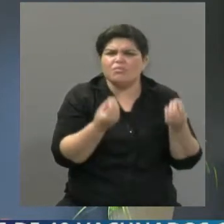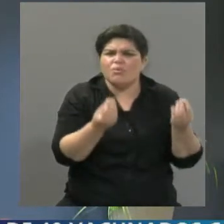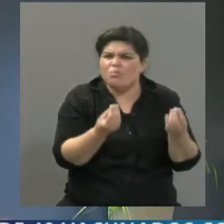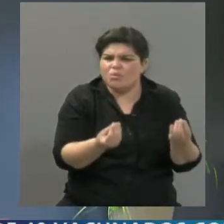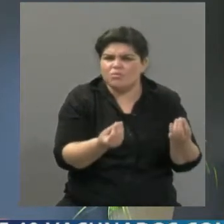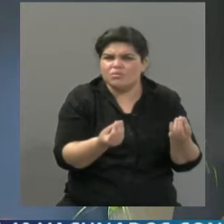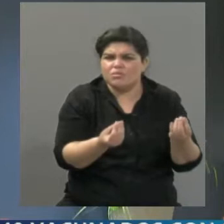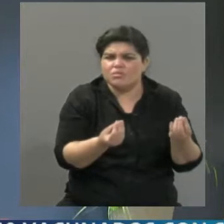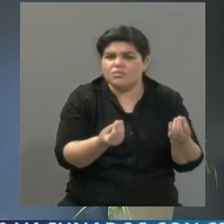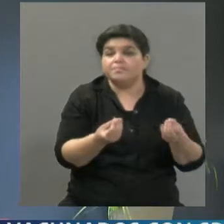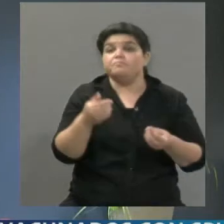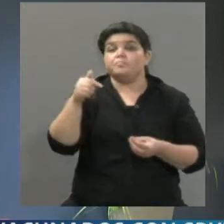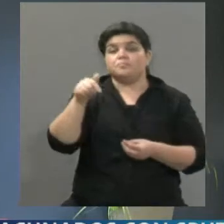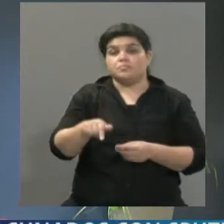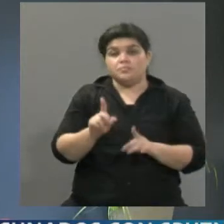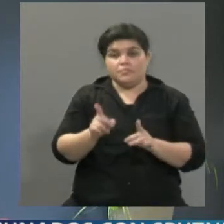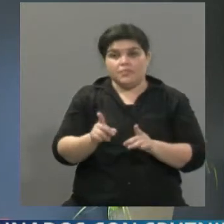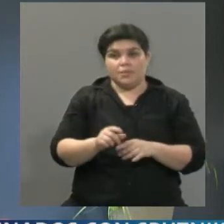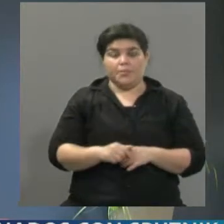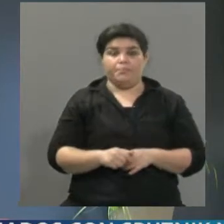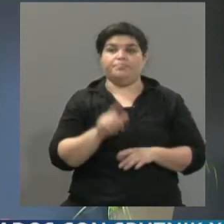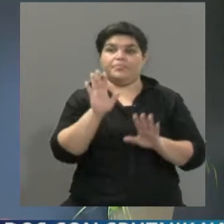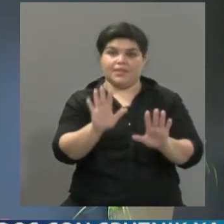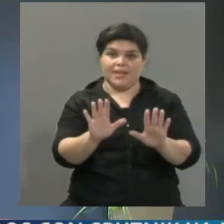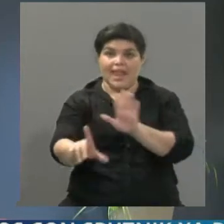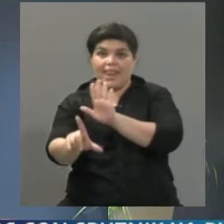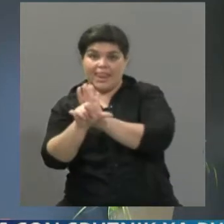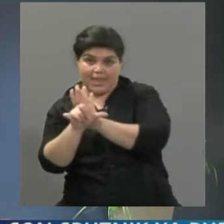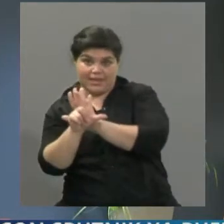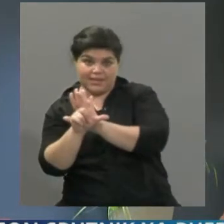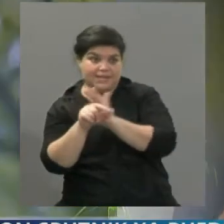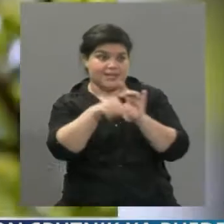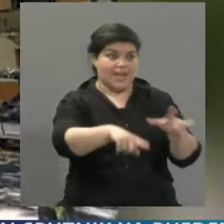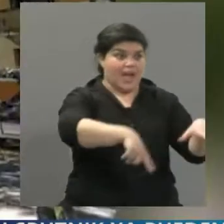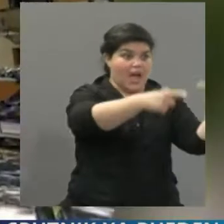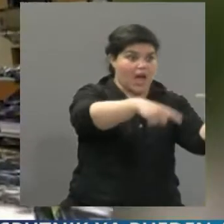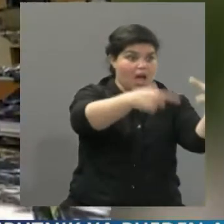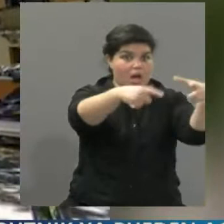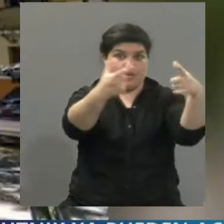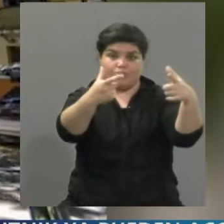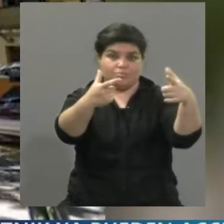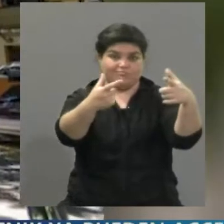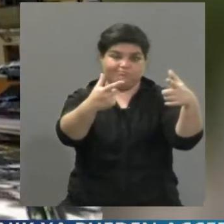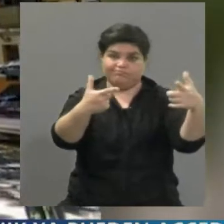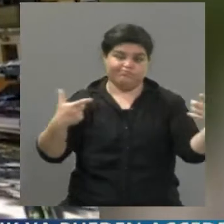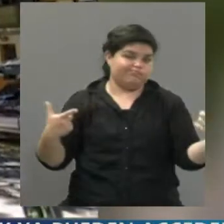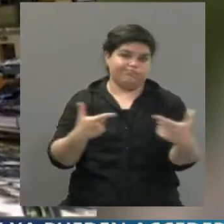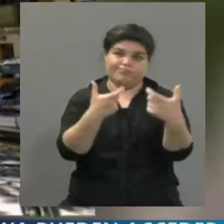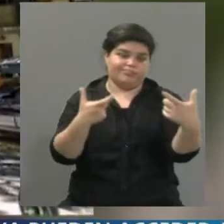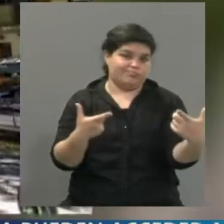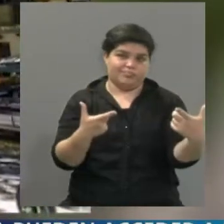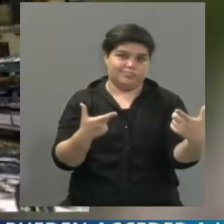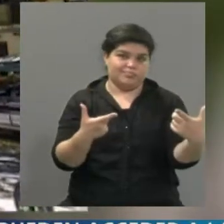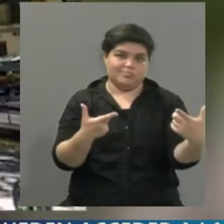Porque hay una desconexión entre el área verde y el área de la parte que trabaja las acequias,